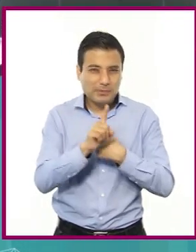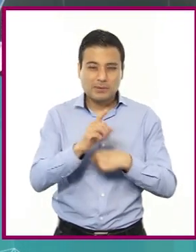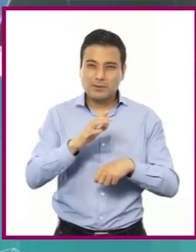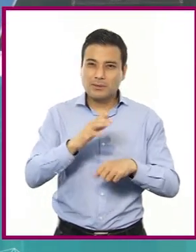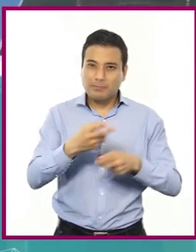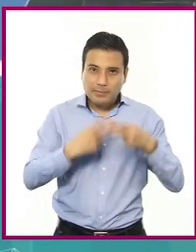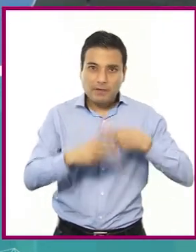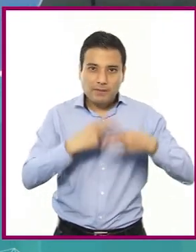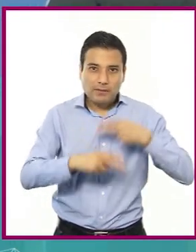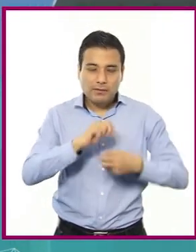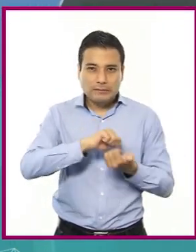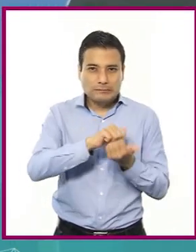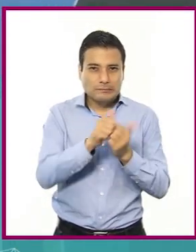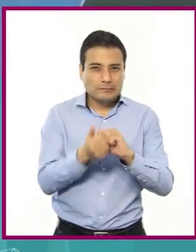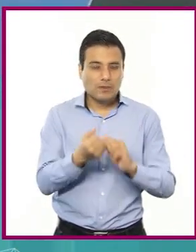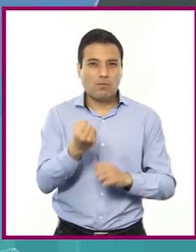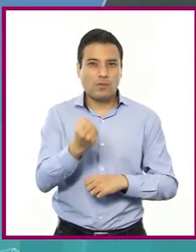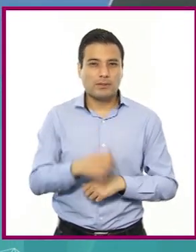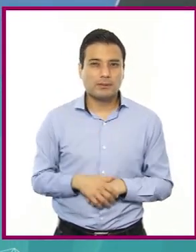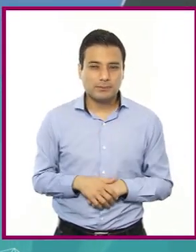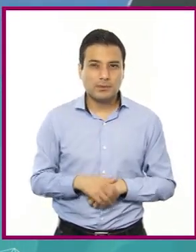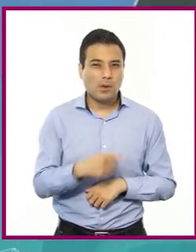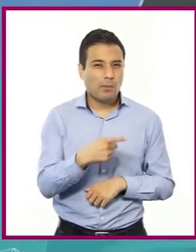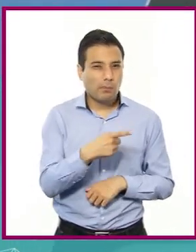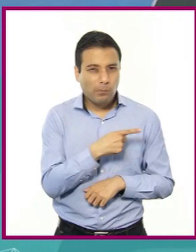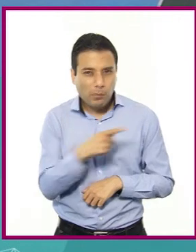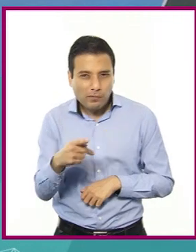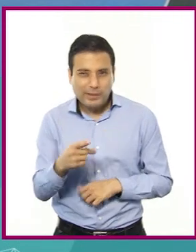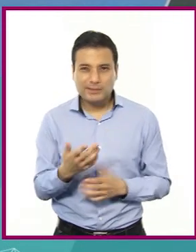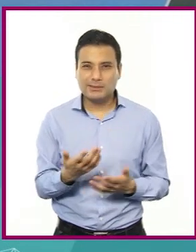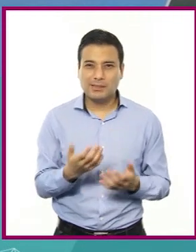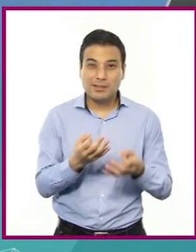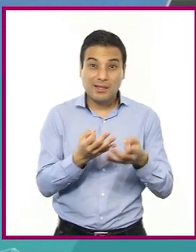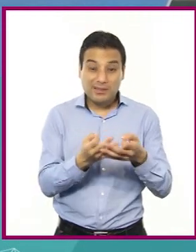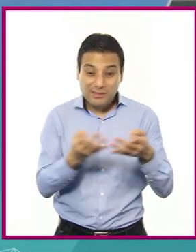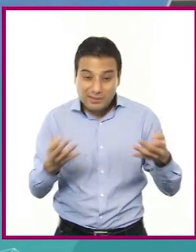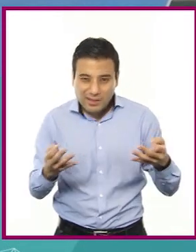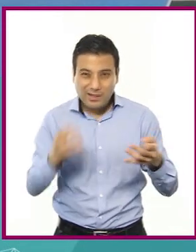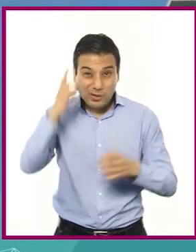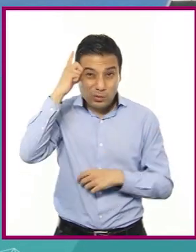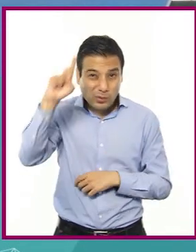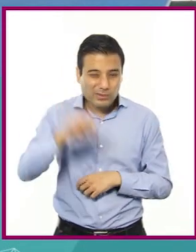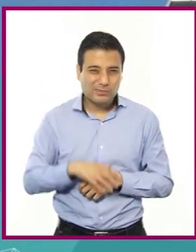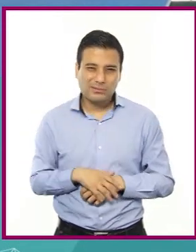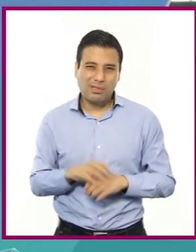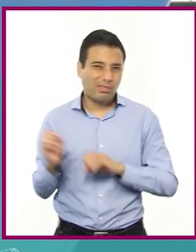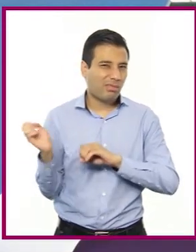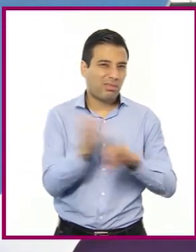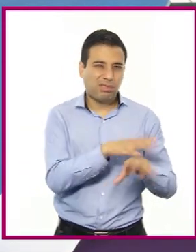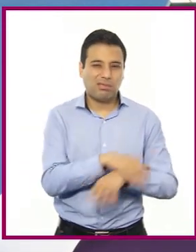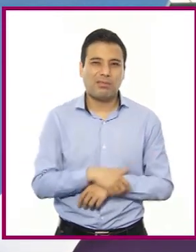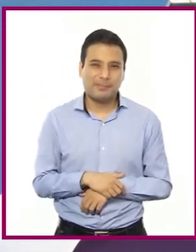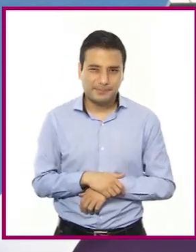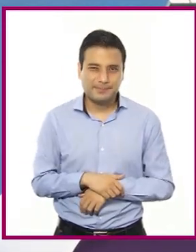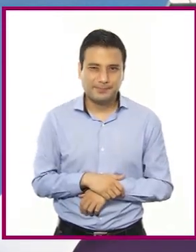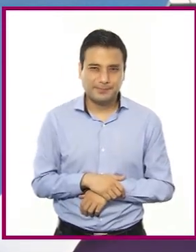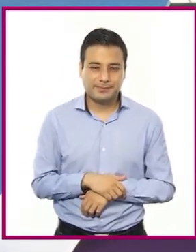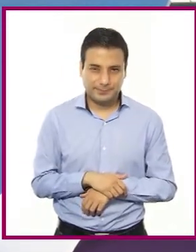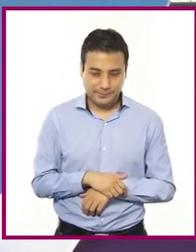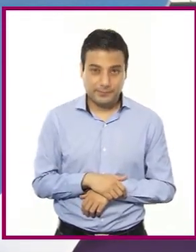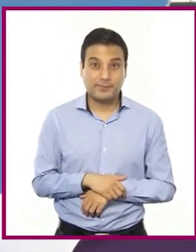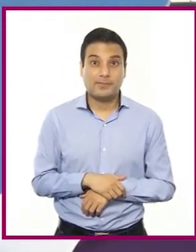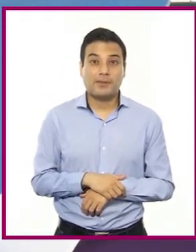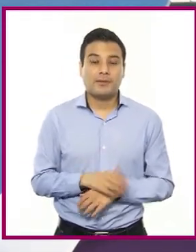la desigualdad, la pobreza y el abandono de las tierras ejidales fueron en aumento. Cada